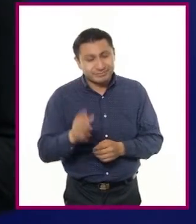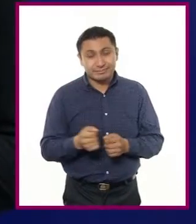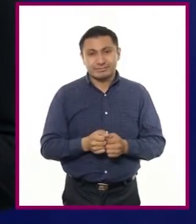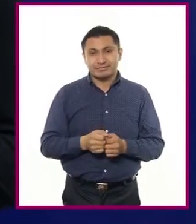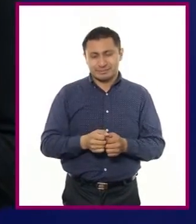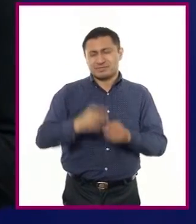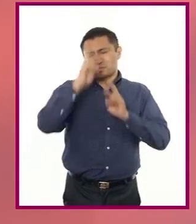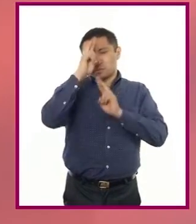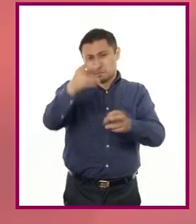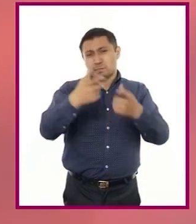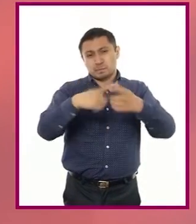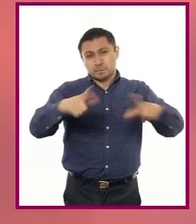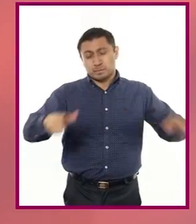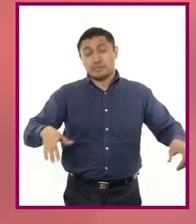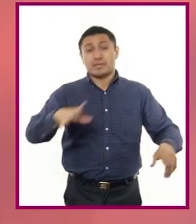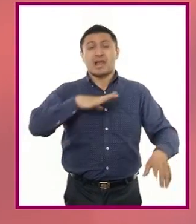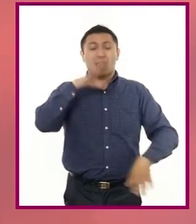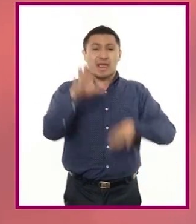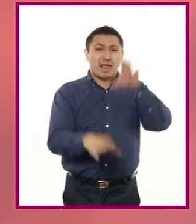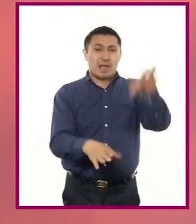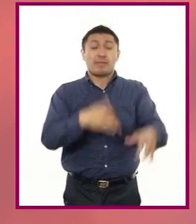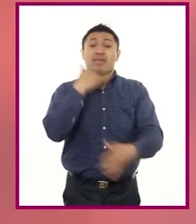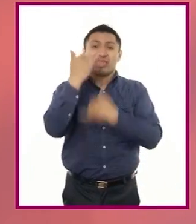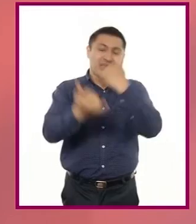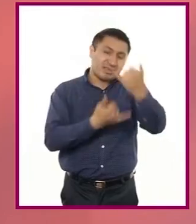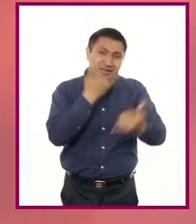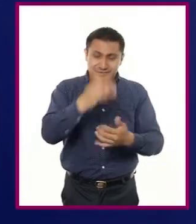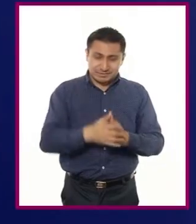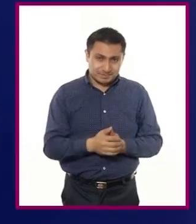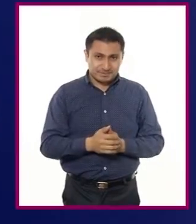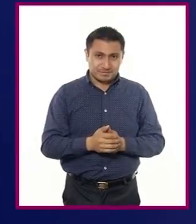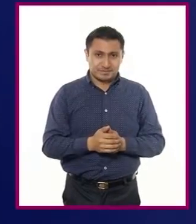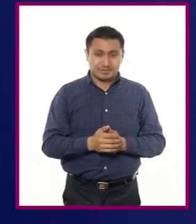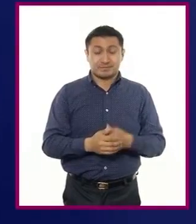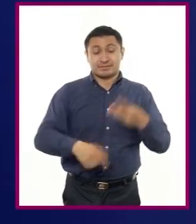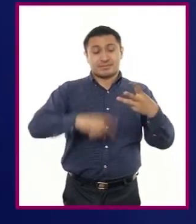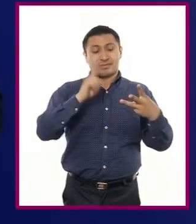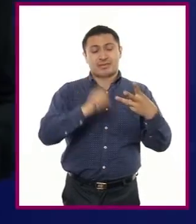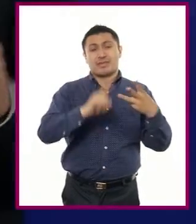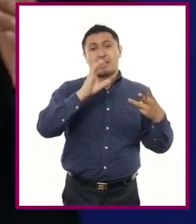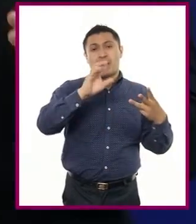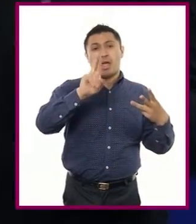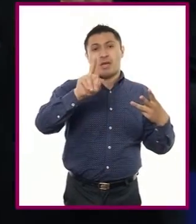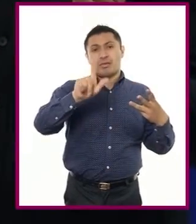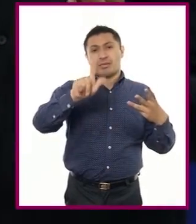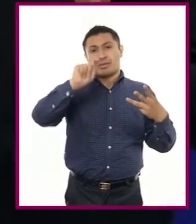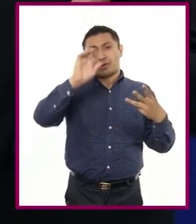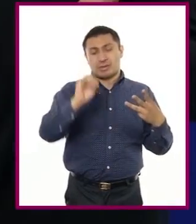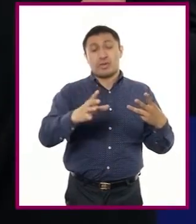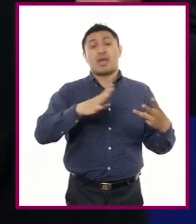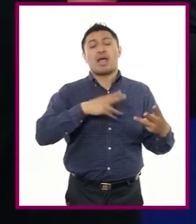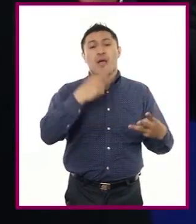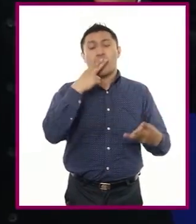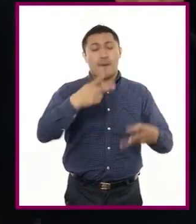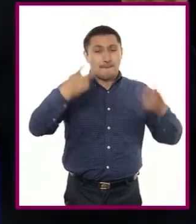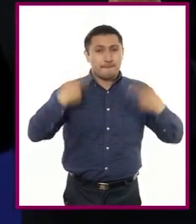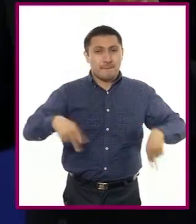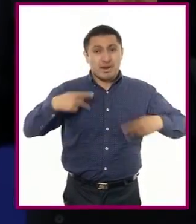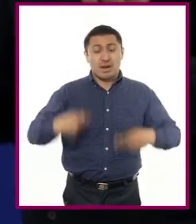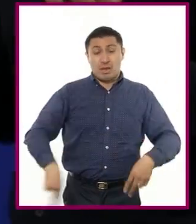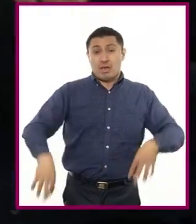norma lingüística, presenta algunas incorrecciones. El nivel culto es empleado por personas que poseen